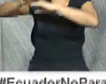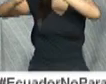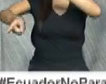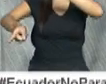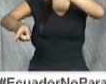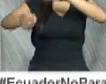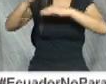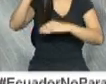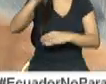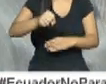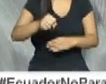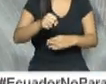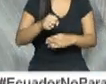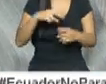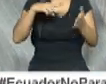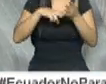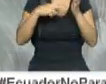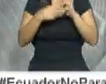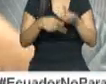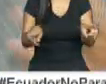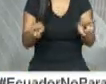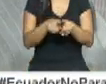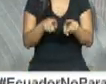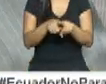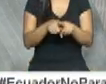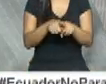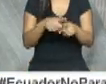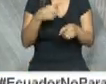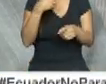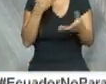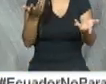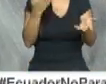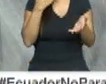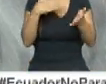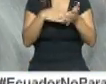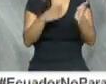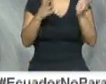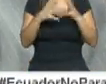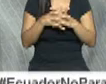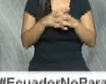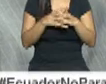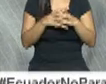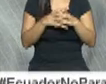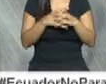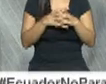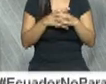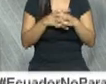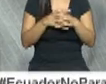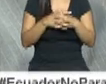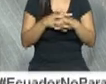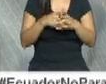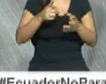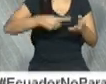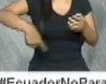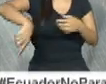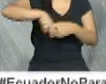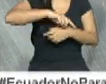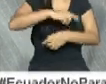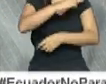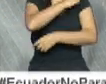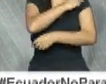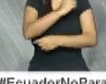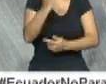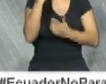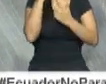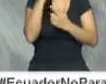creo que al ser así, ¿no?, por antonomasia, digamos, ¿no?, yo creo que los miembros de las Fuerzas Armadas